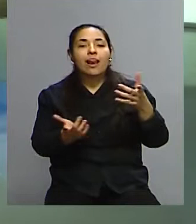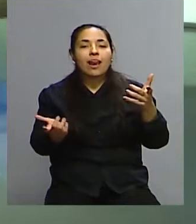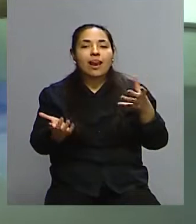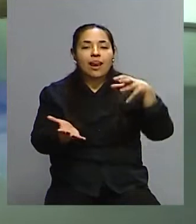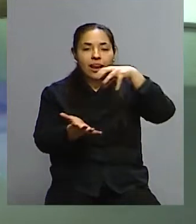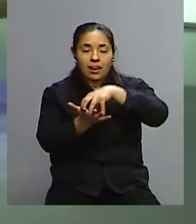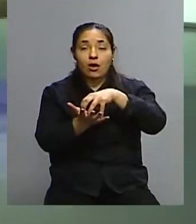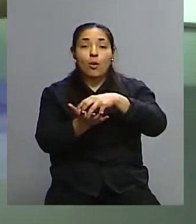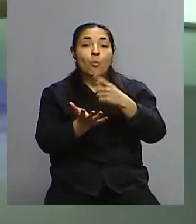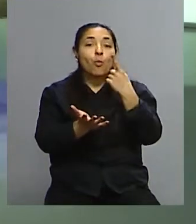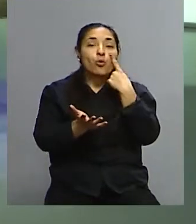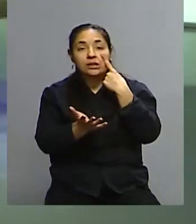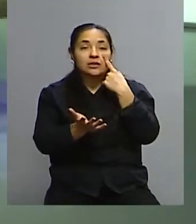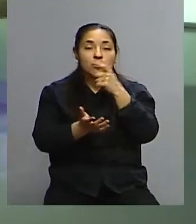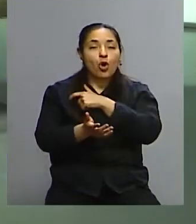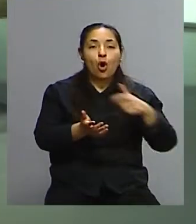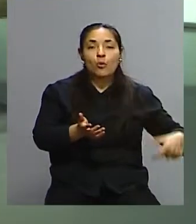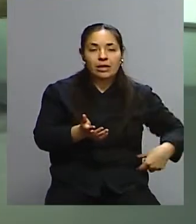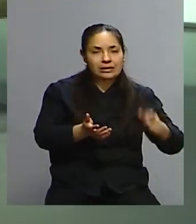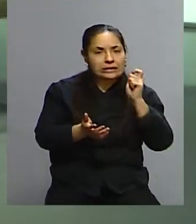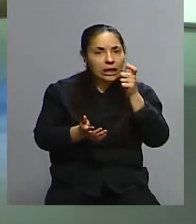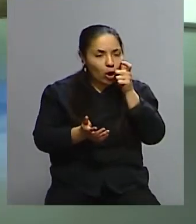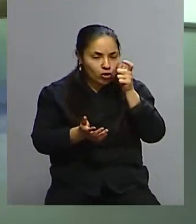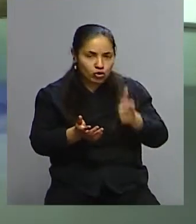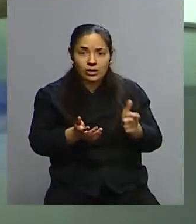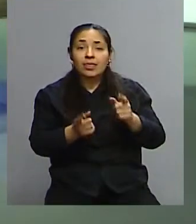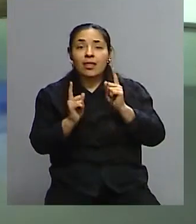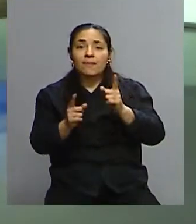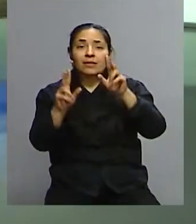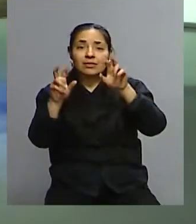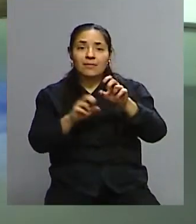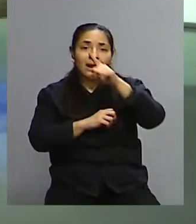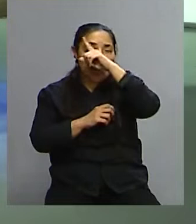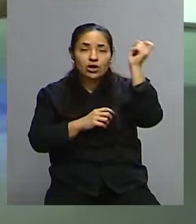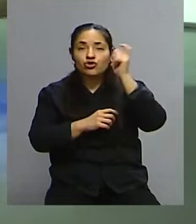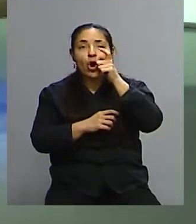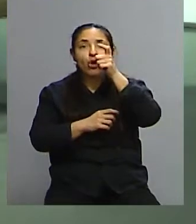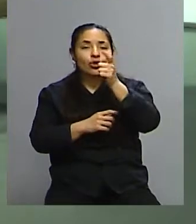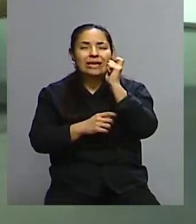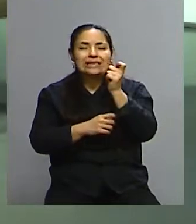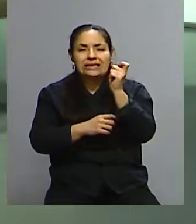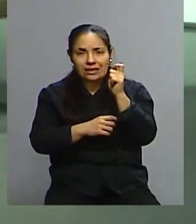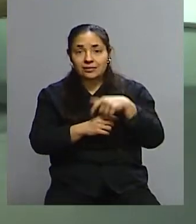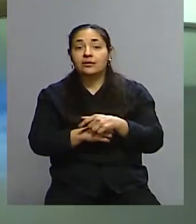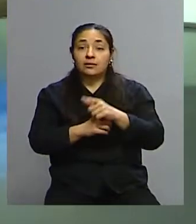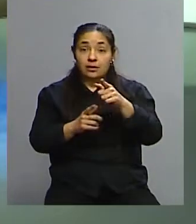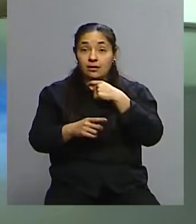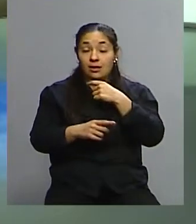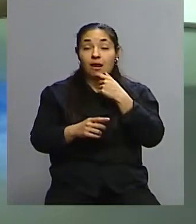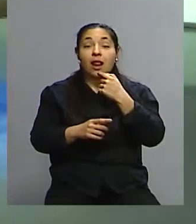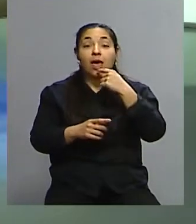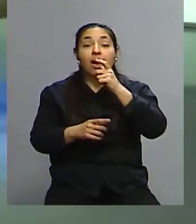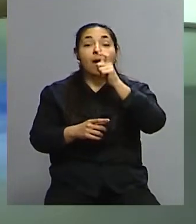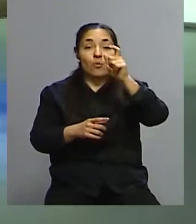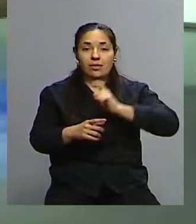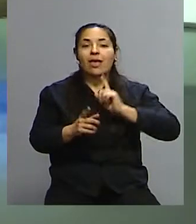controla municipios y al gobierno? ¿Y quién controla a nivel nacional? Me parece que está bueno saberlo también. ¿Eso te parece que lo respondemos después de la pausa?